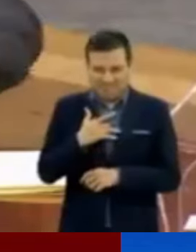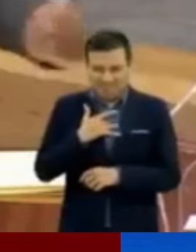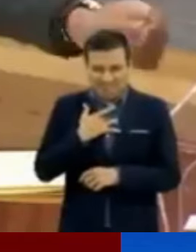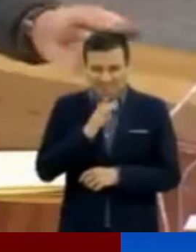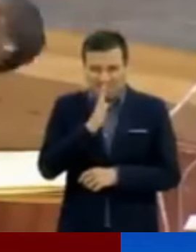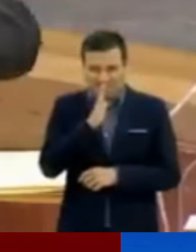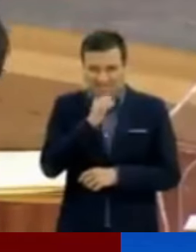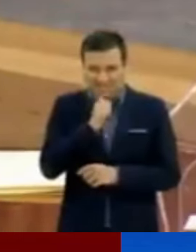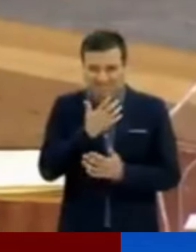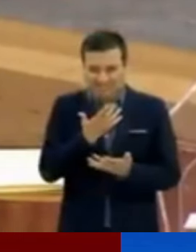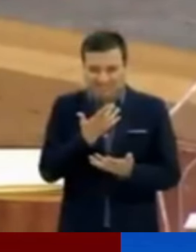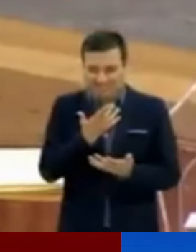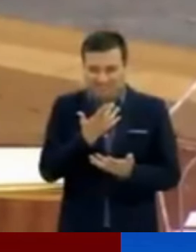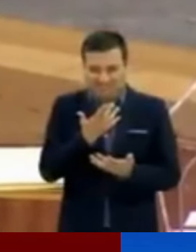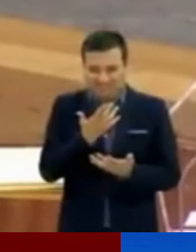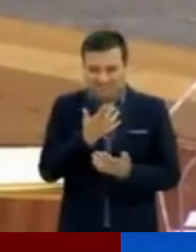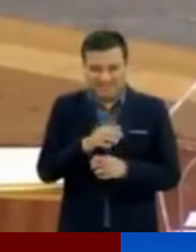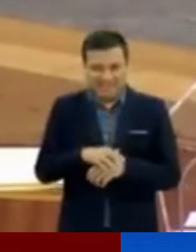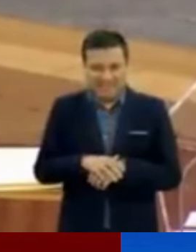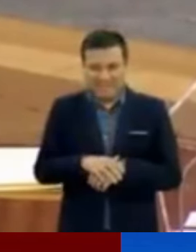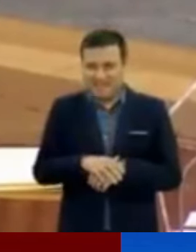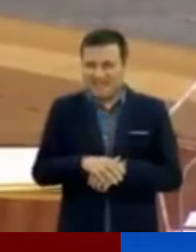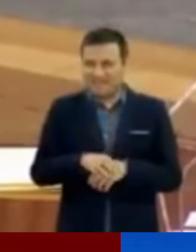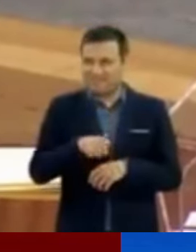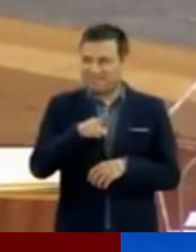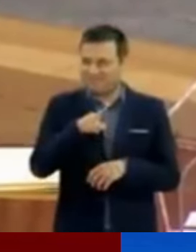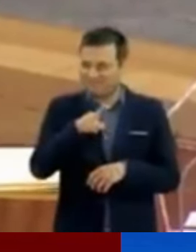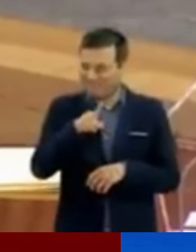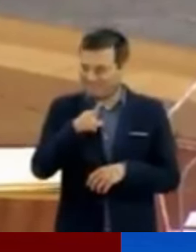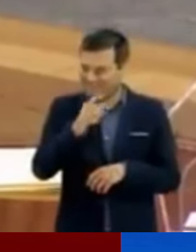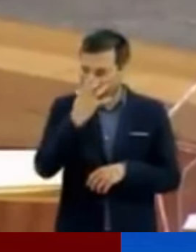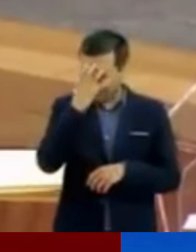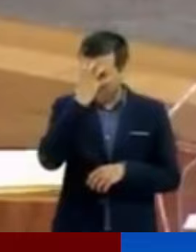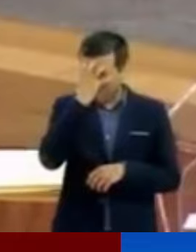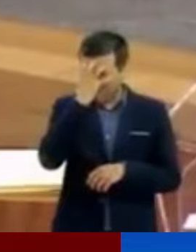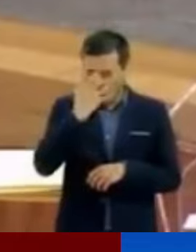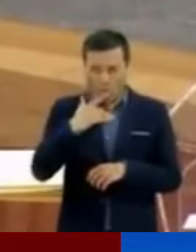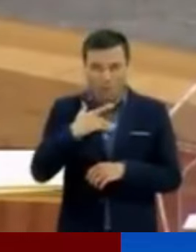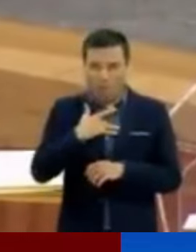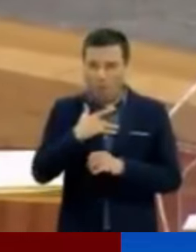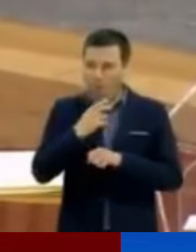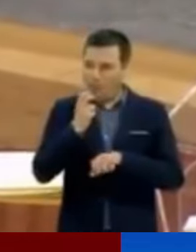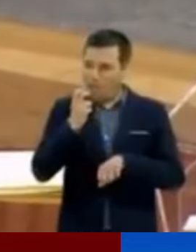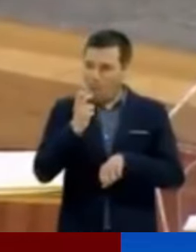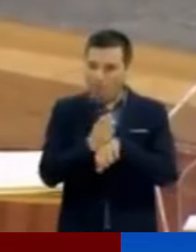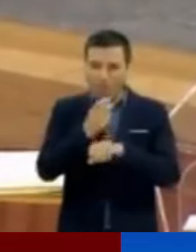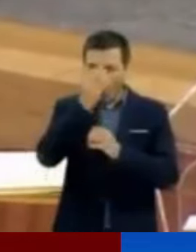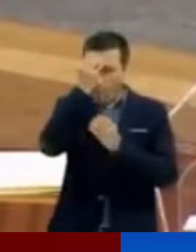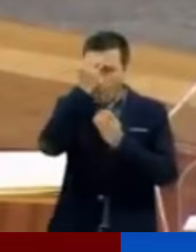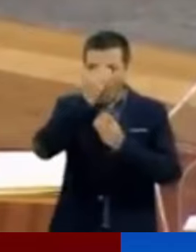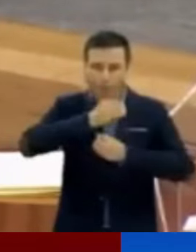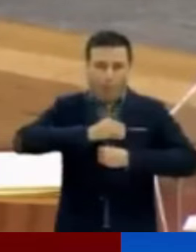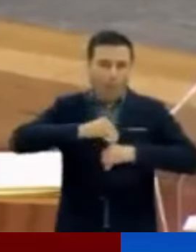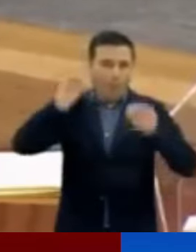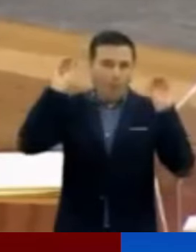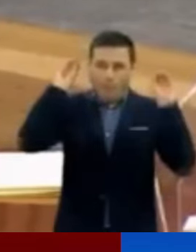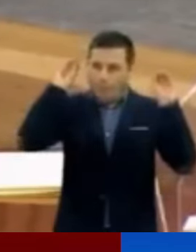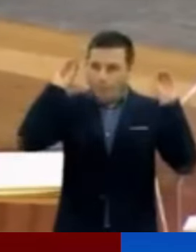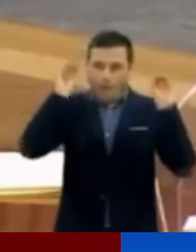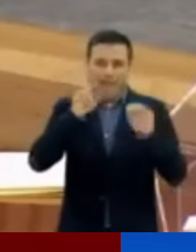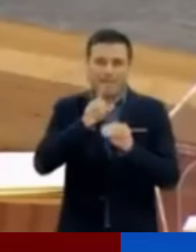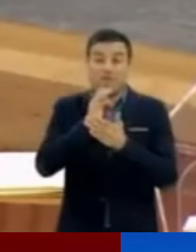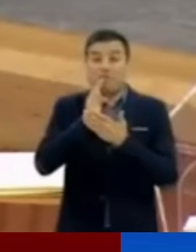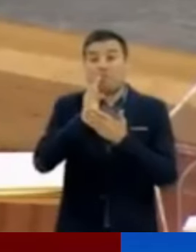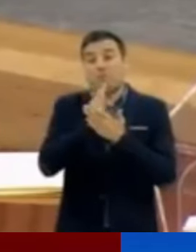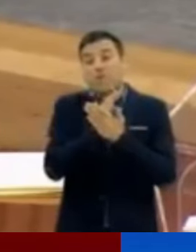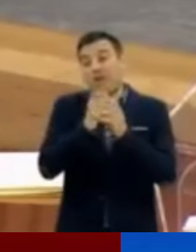inaudito y un grado de cinismo ya que rebasa lo que podríamos esperar de Morena, que hablen